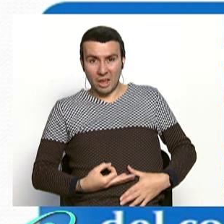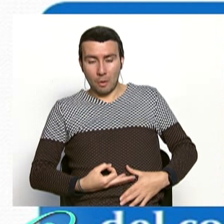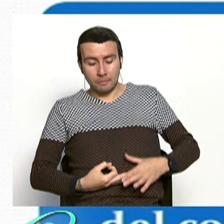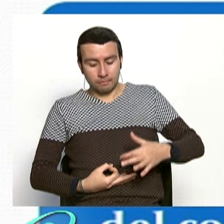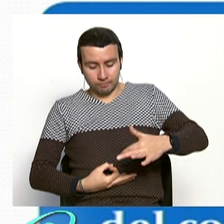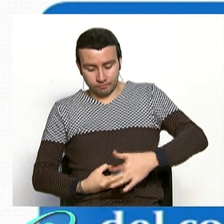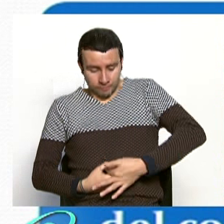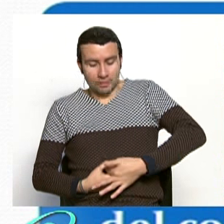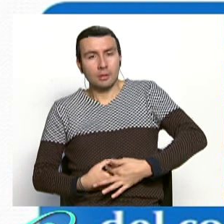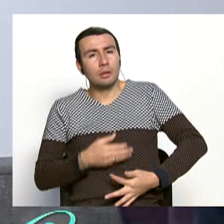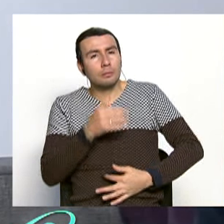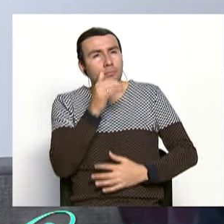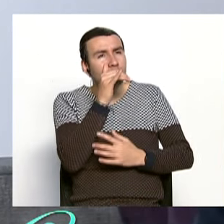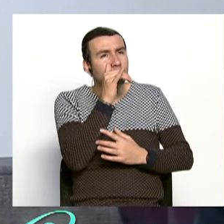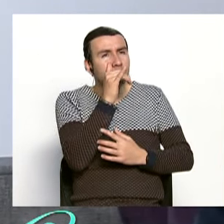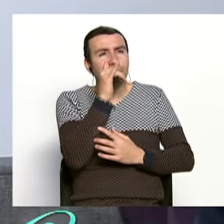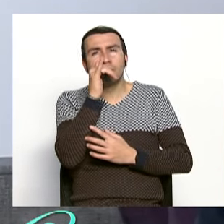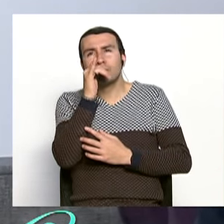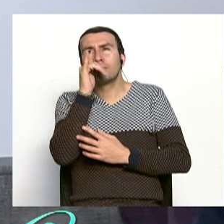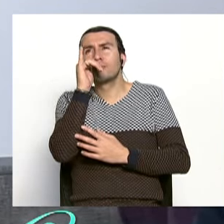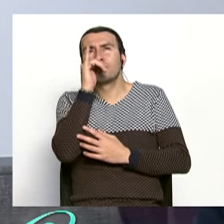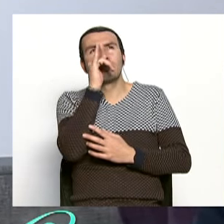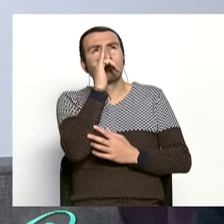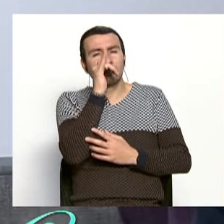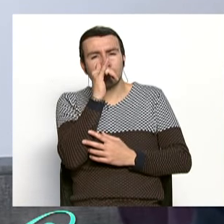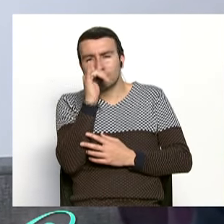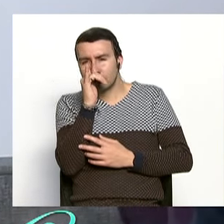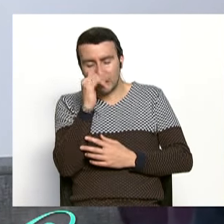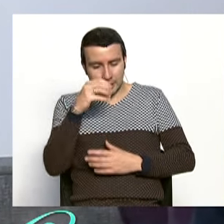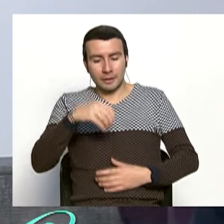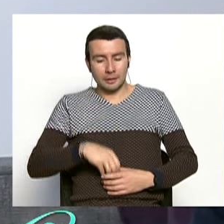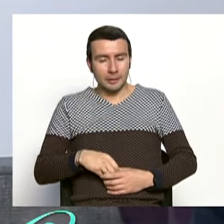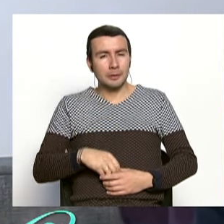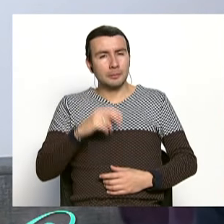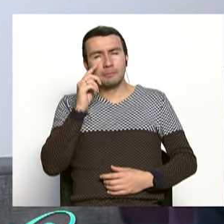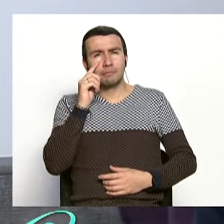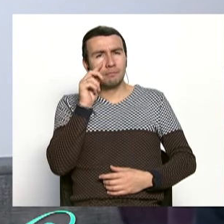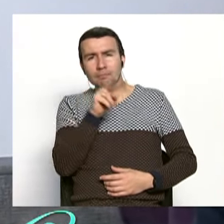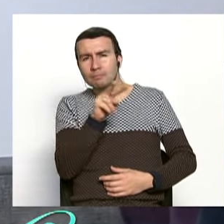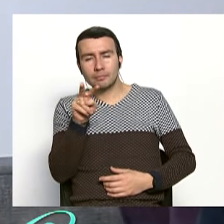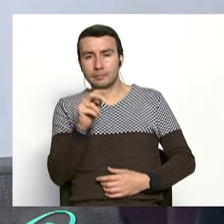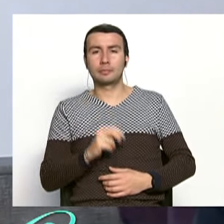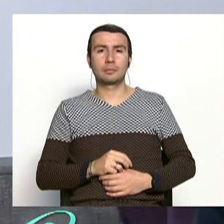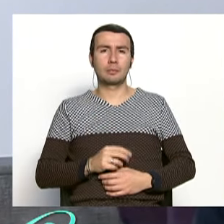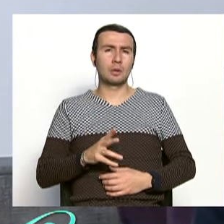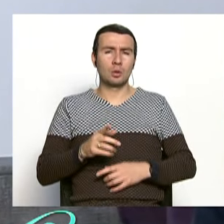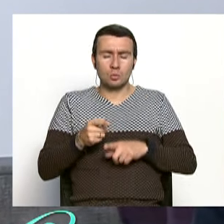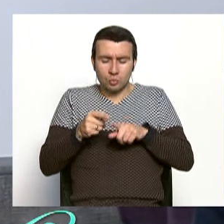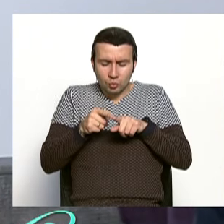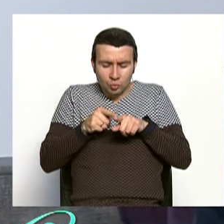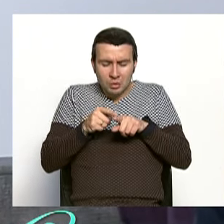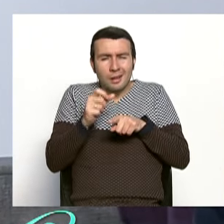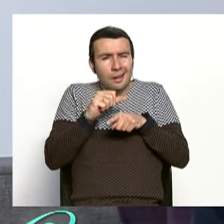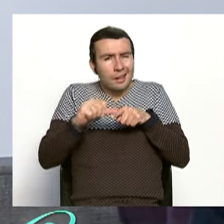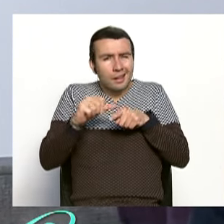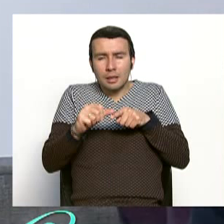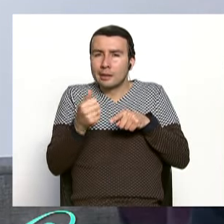unos sitios eh en el abdomen bajo eh de entre cinco y 10 mm de de